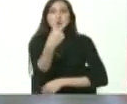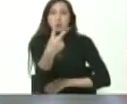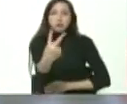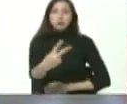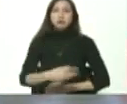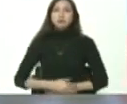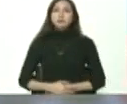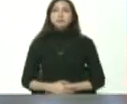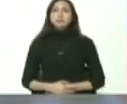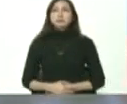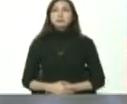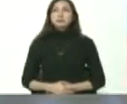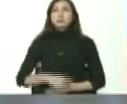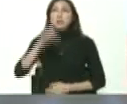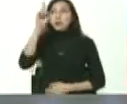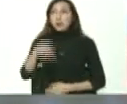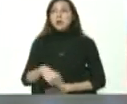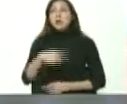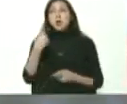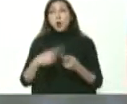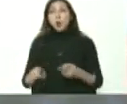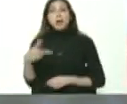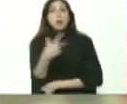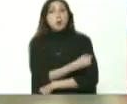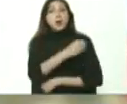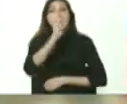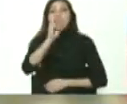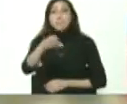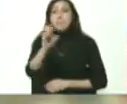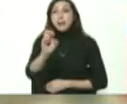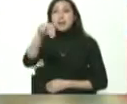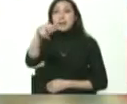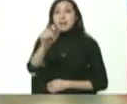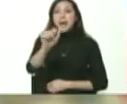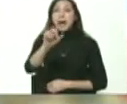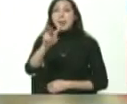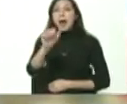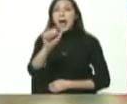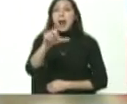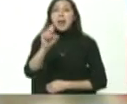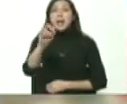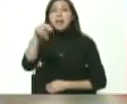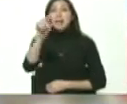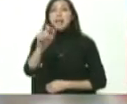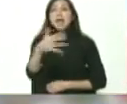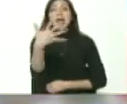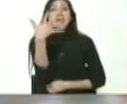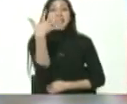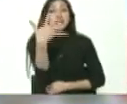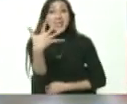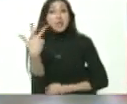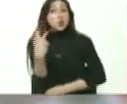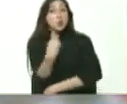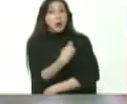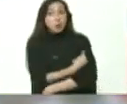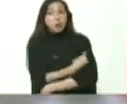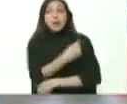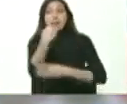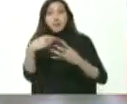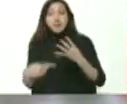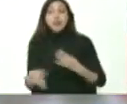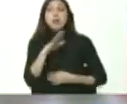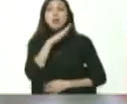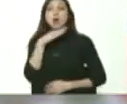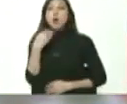tenemos la pentavalente, que incluye 5 vacunas para proteger contra la difteria, contra la tosferina, contra el